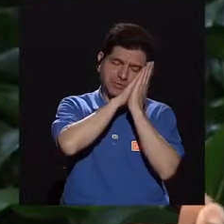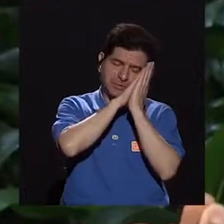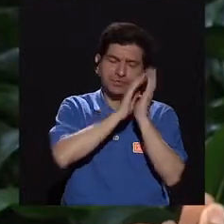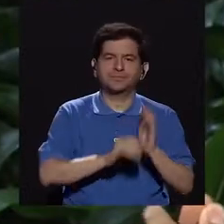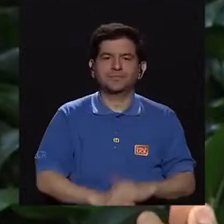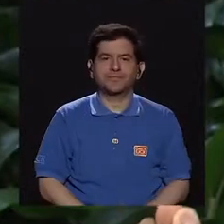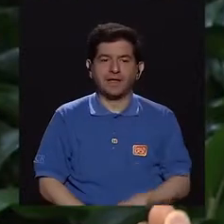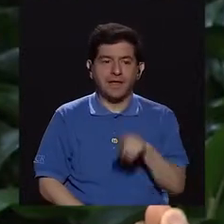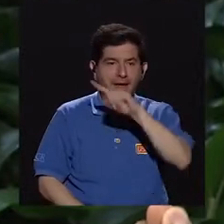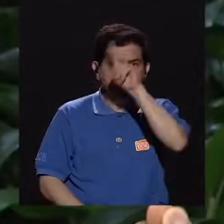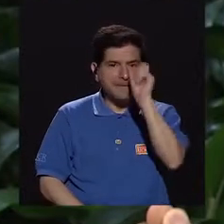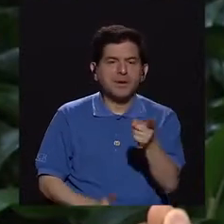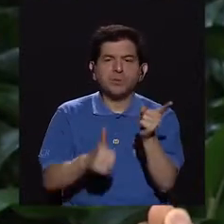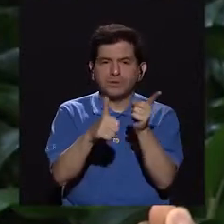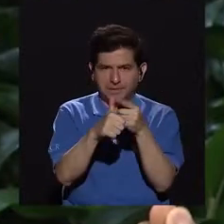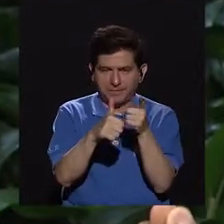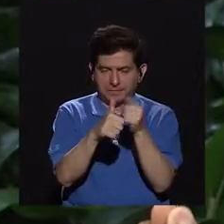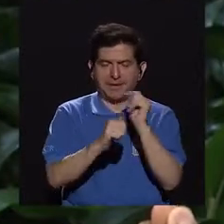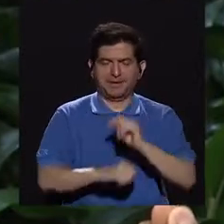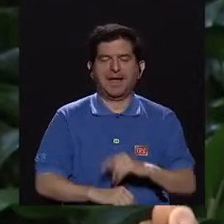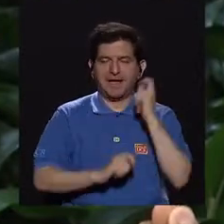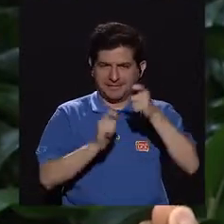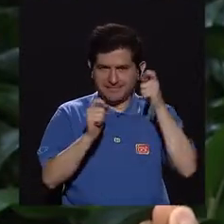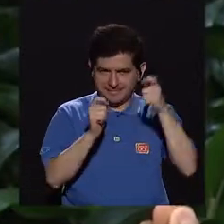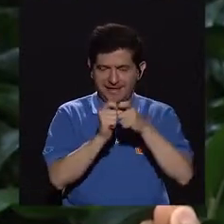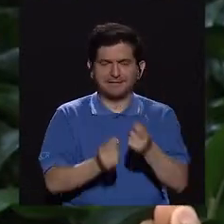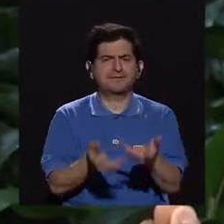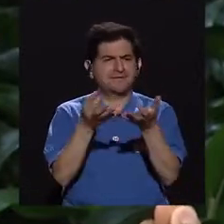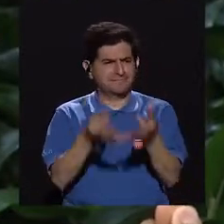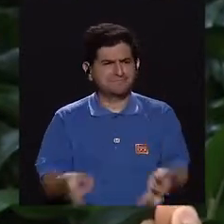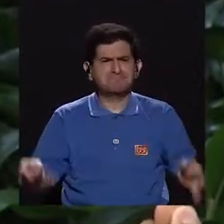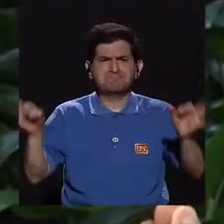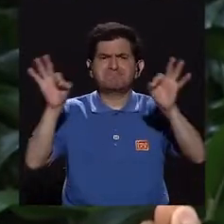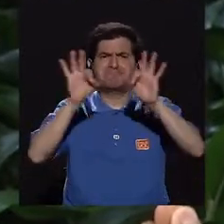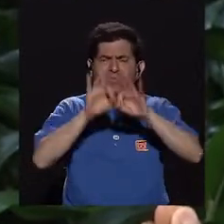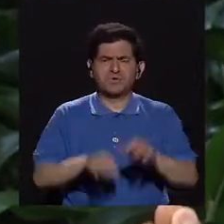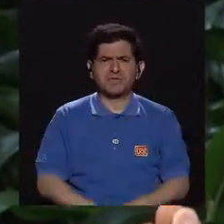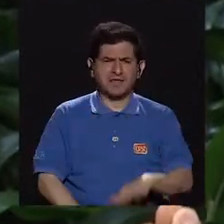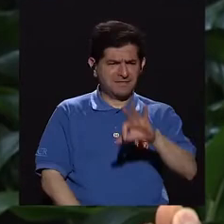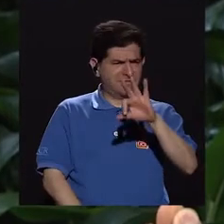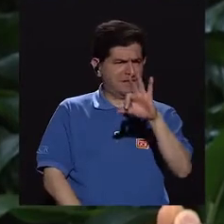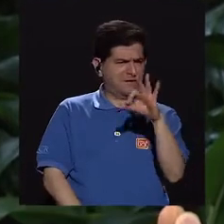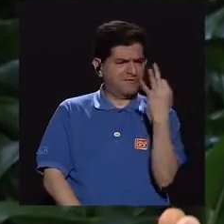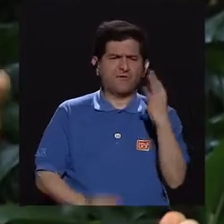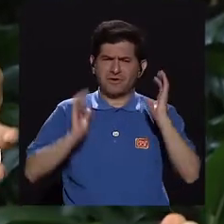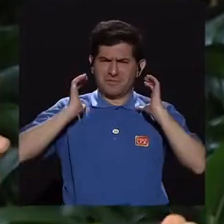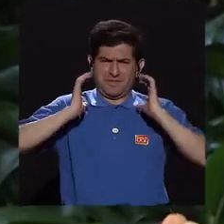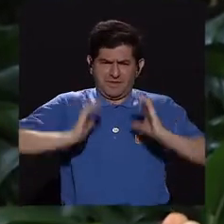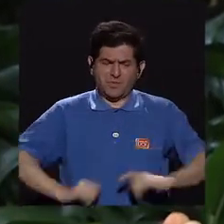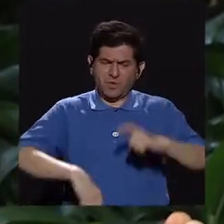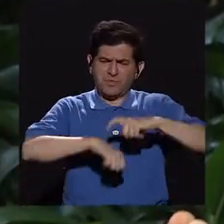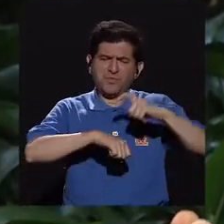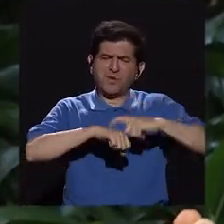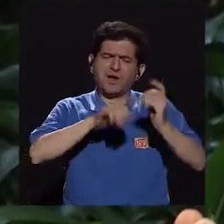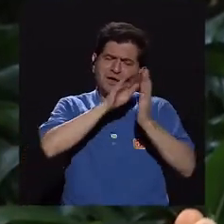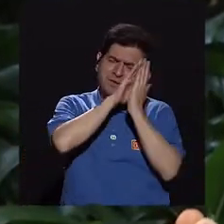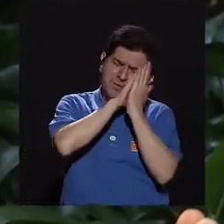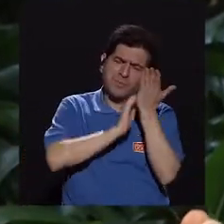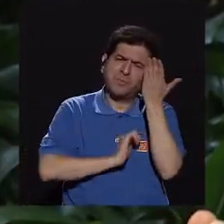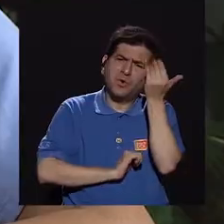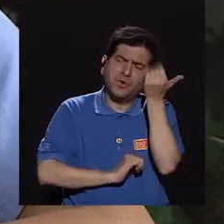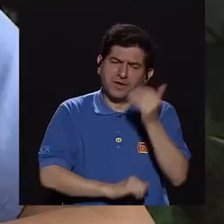dormir. Justamente esa es mi primera pregunta. ¿Por qué es importante la posición o una buena posición a la hora de